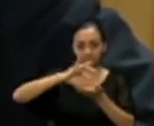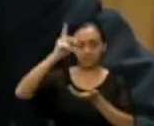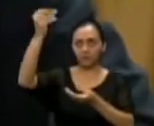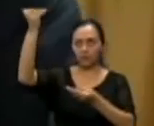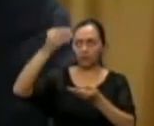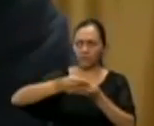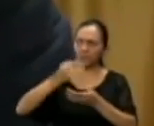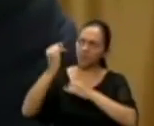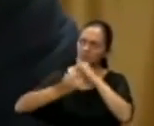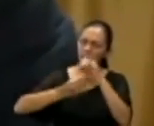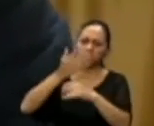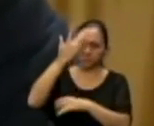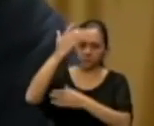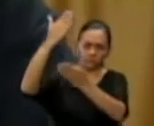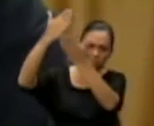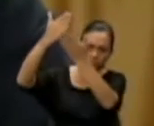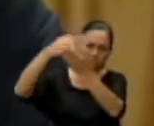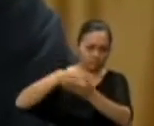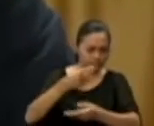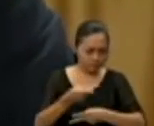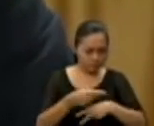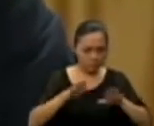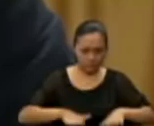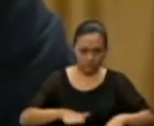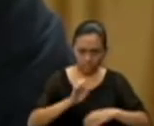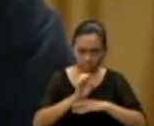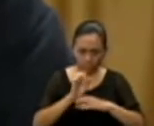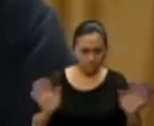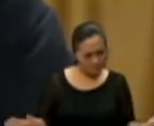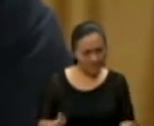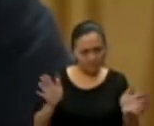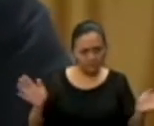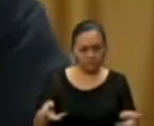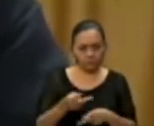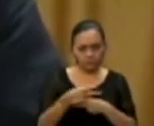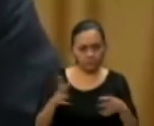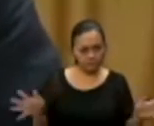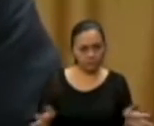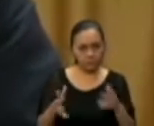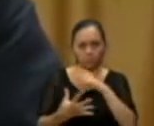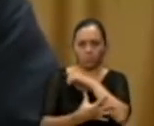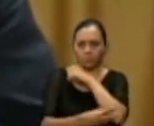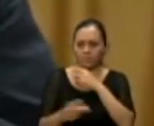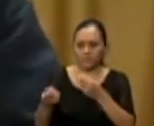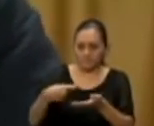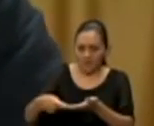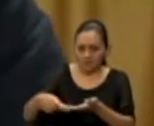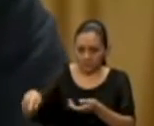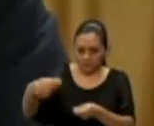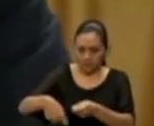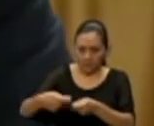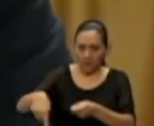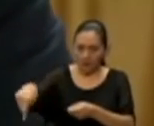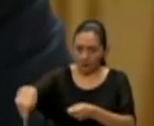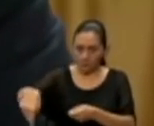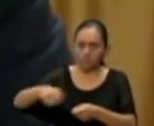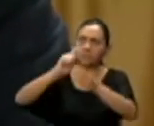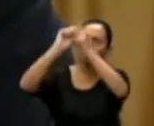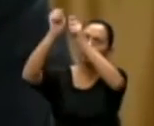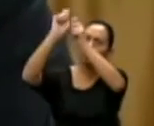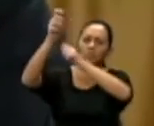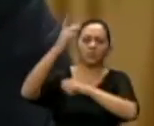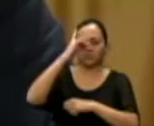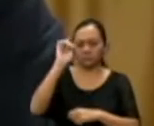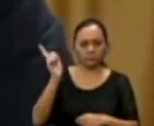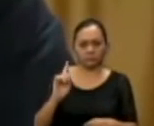autoabastecernos que aumente muchísimo la productividad de la gente salga a la proveedores existentes y tengamos excedentes incluso para exportar